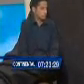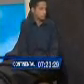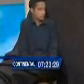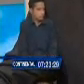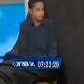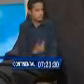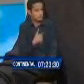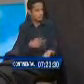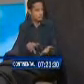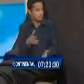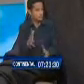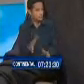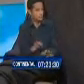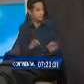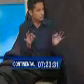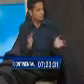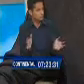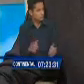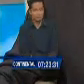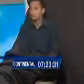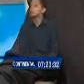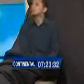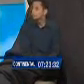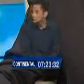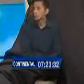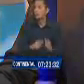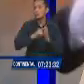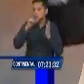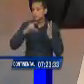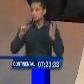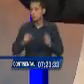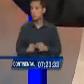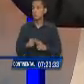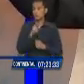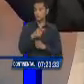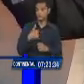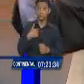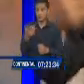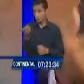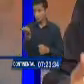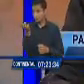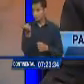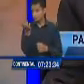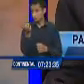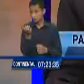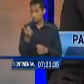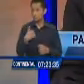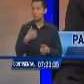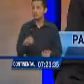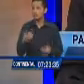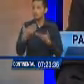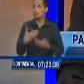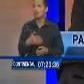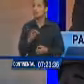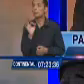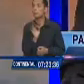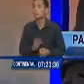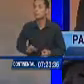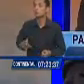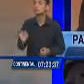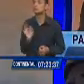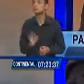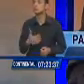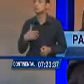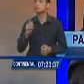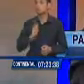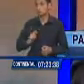Claro, para eso son los cálculos actuariales, porque se entiende que tú cuando te jubilas deberías recibir un porcentaje de